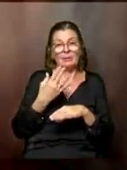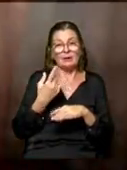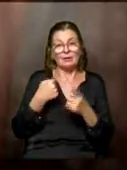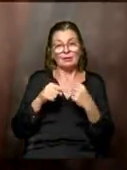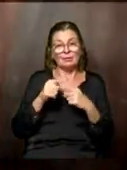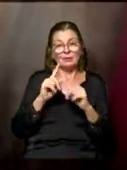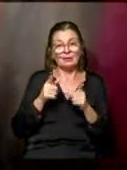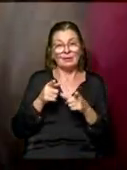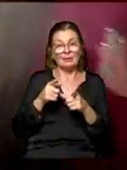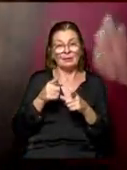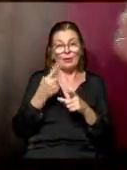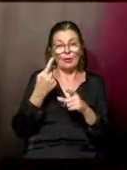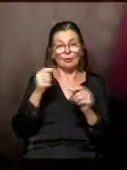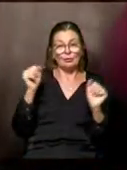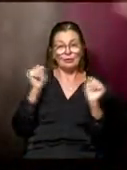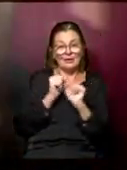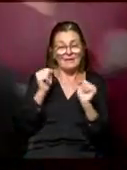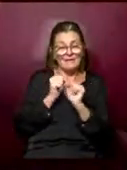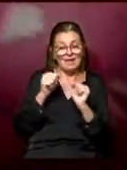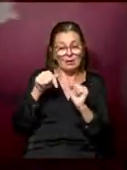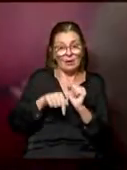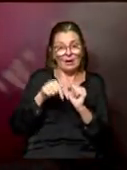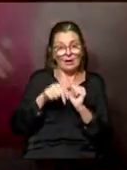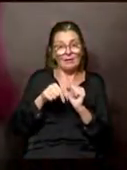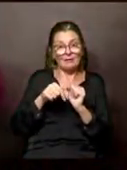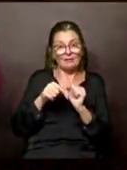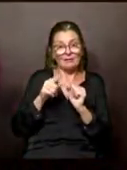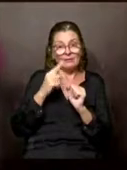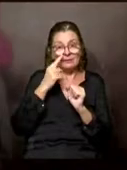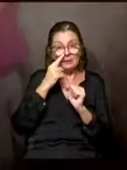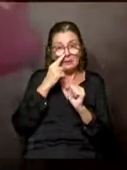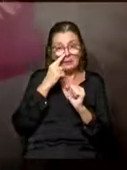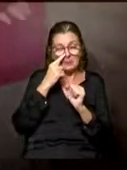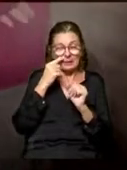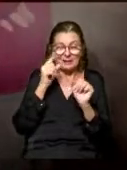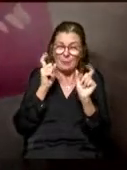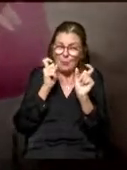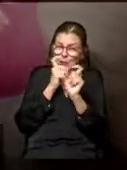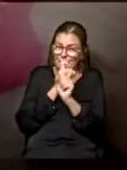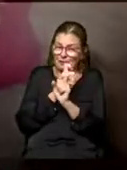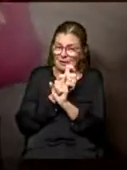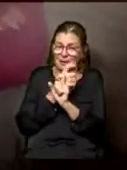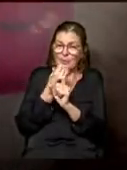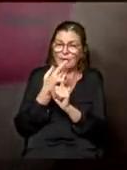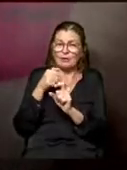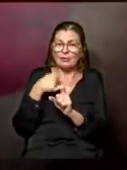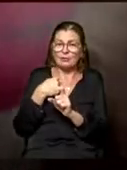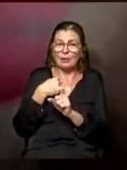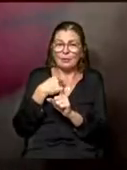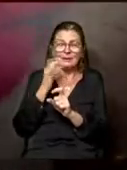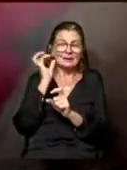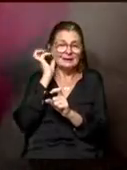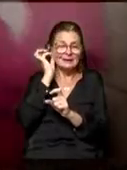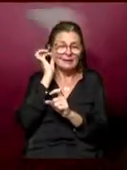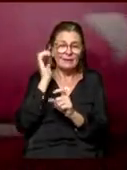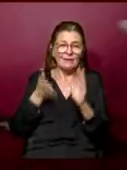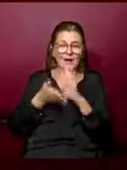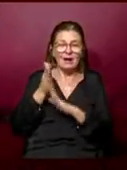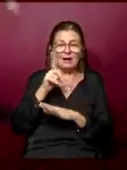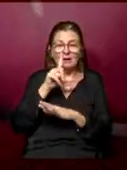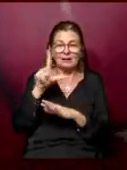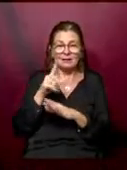también pasar otro invierno acá va a ser bastante costoso, porque yo tengo mi nena que va al liceo